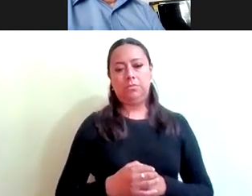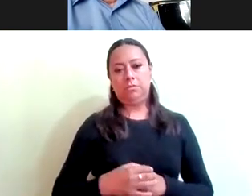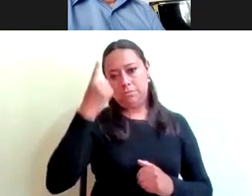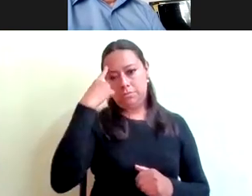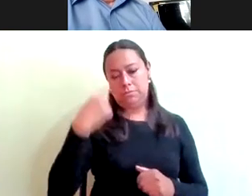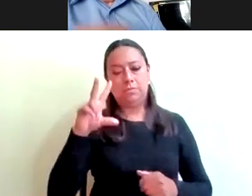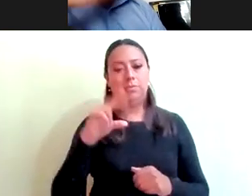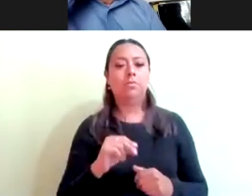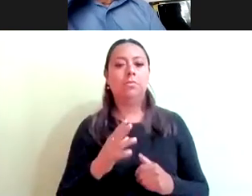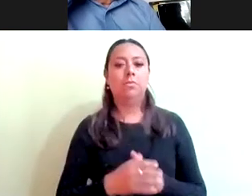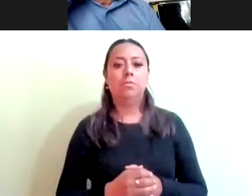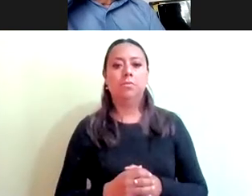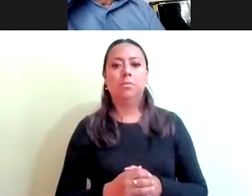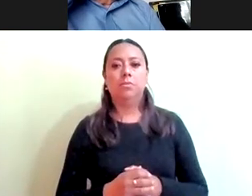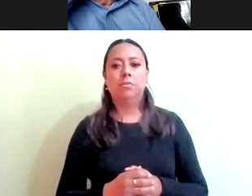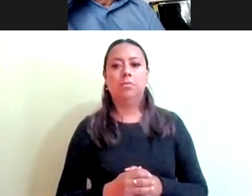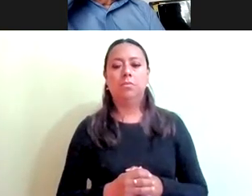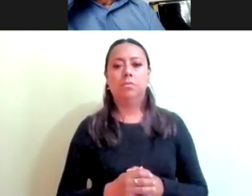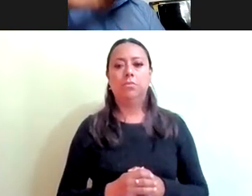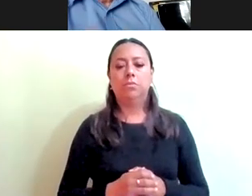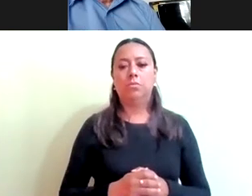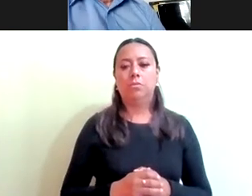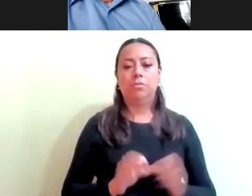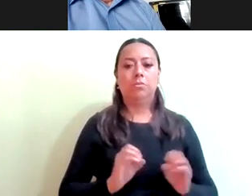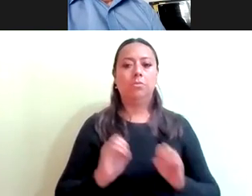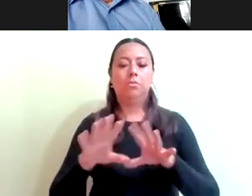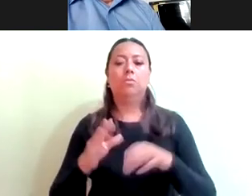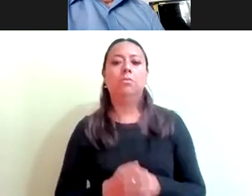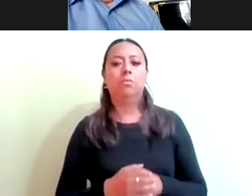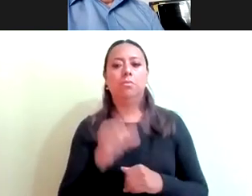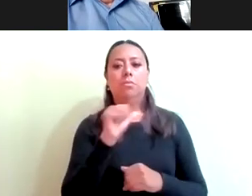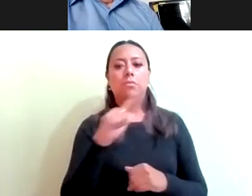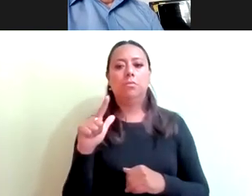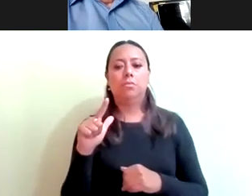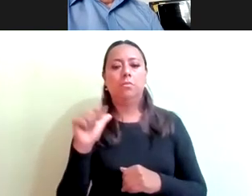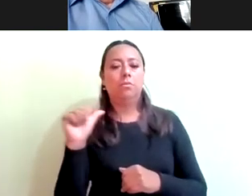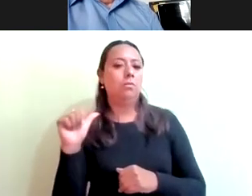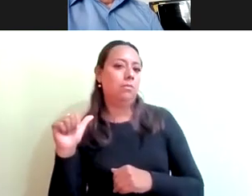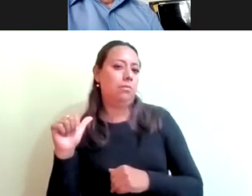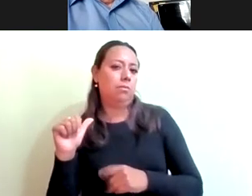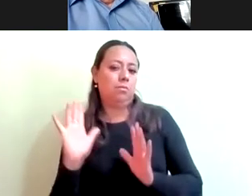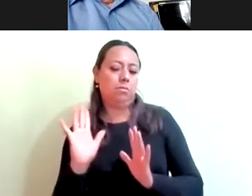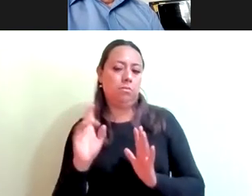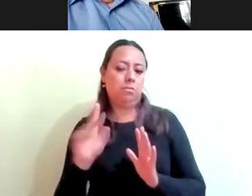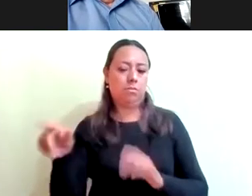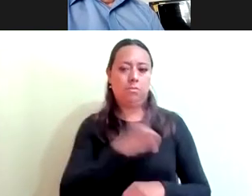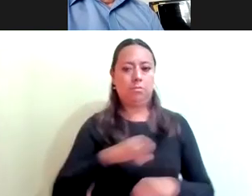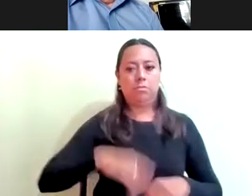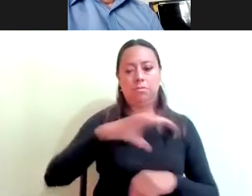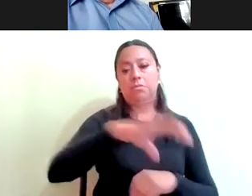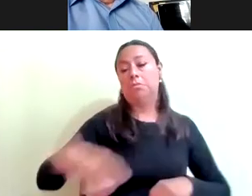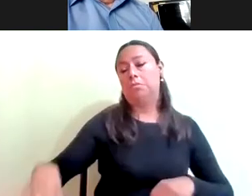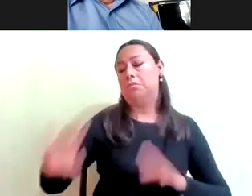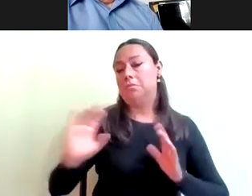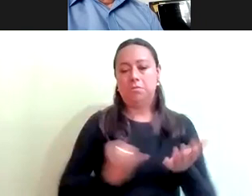supongo quiso decir al albedrío de las alcaldías, será posibilidad para reponerse